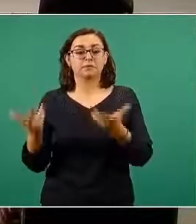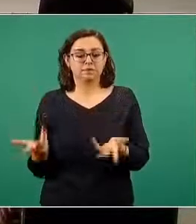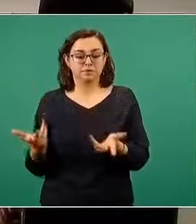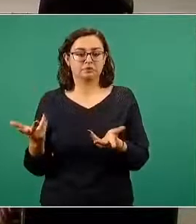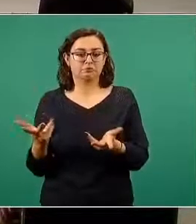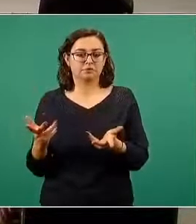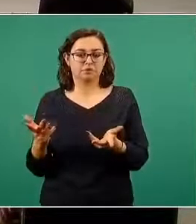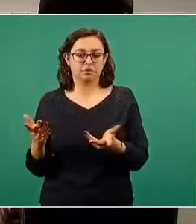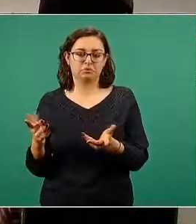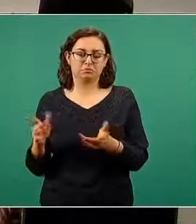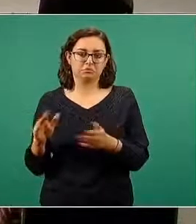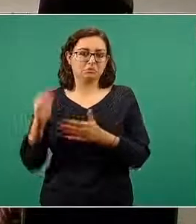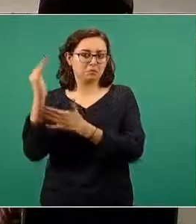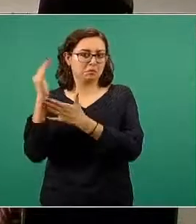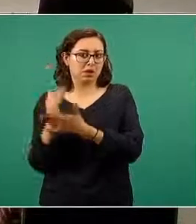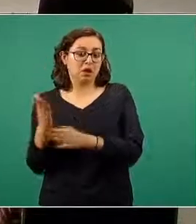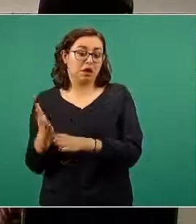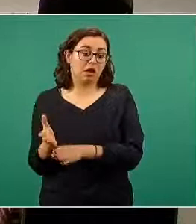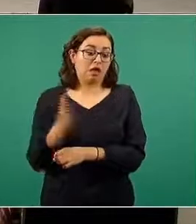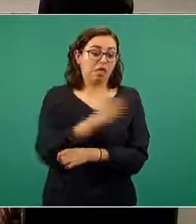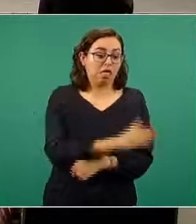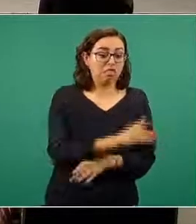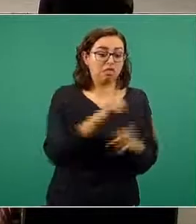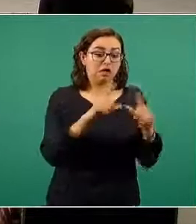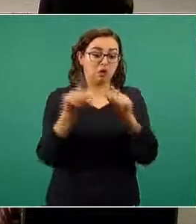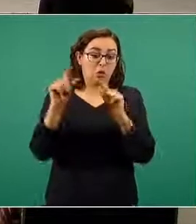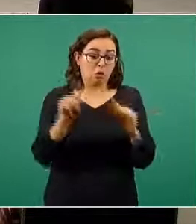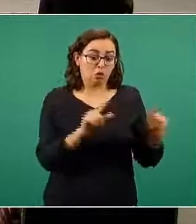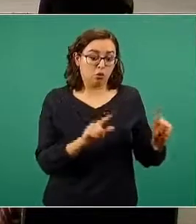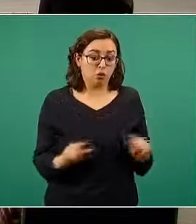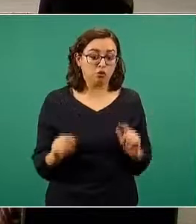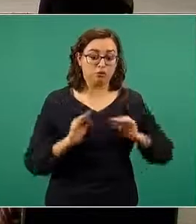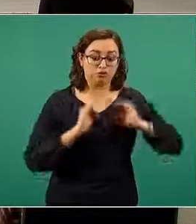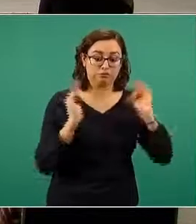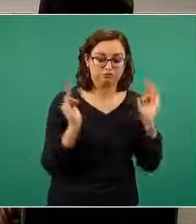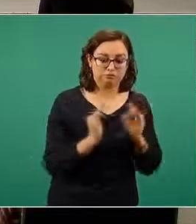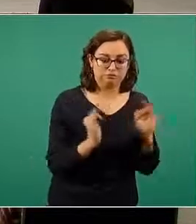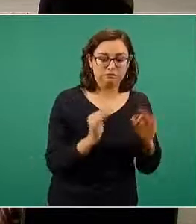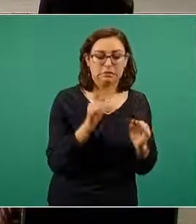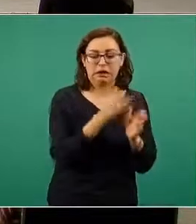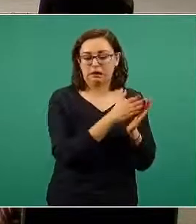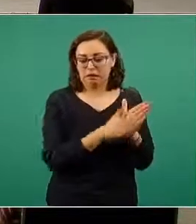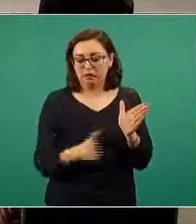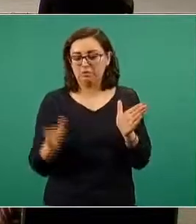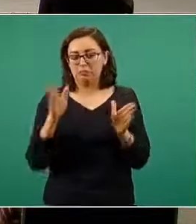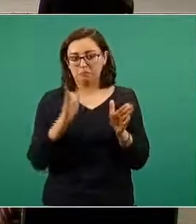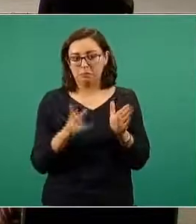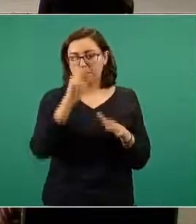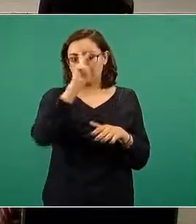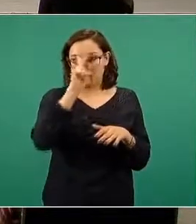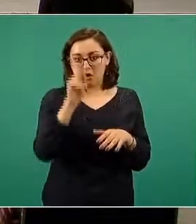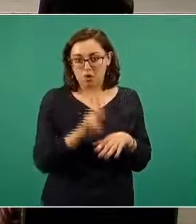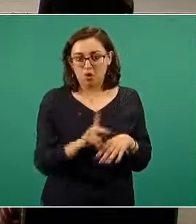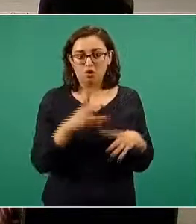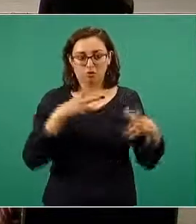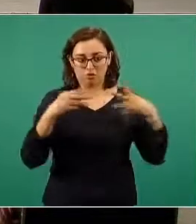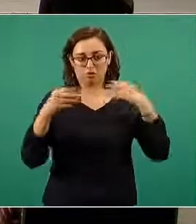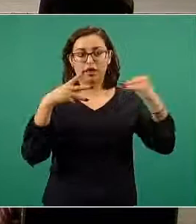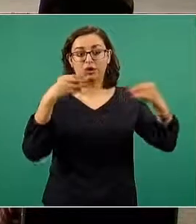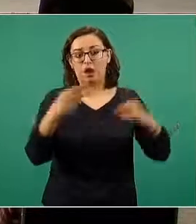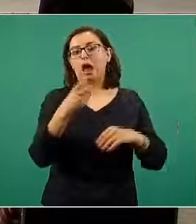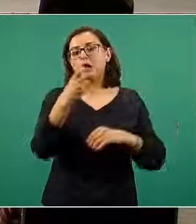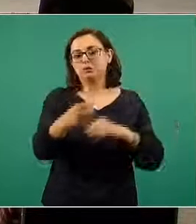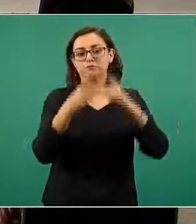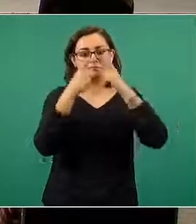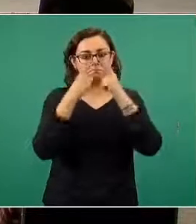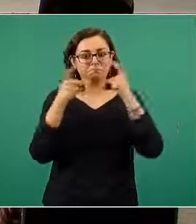haya un incremento de la actividad. En esa época esto nos va a funcionar y nos va a